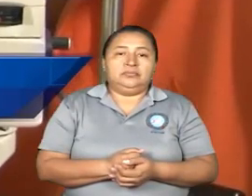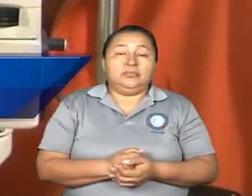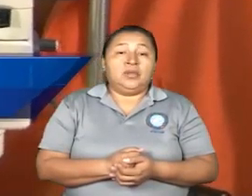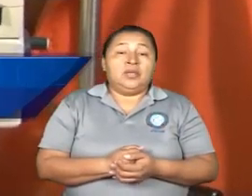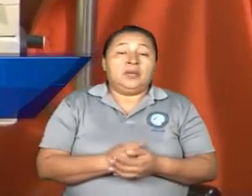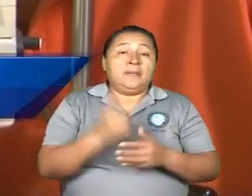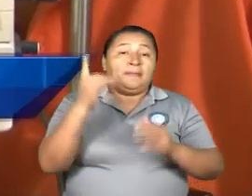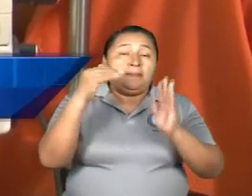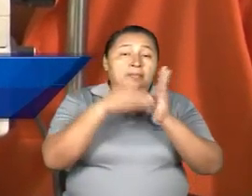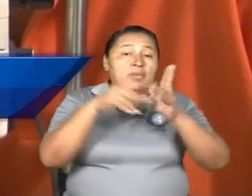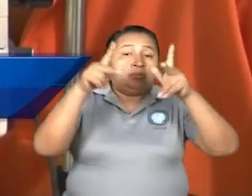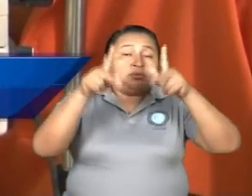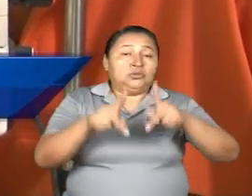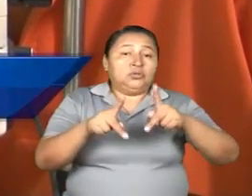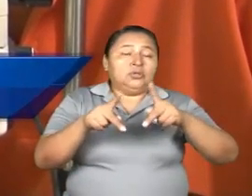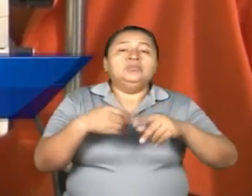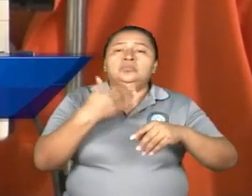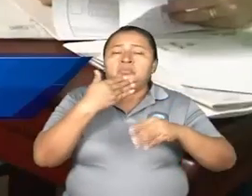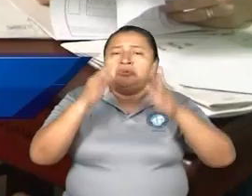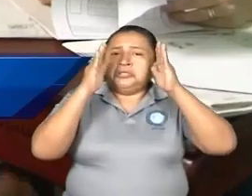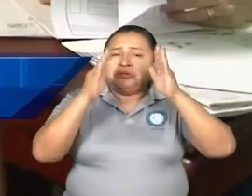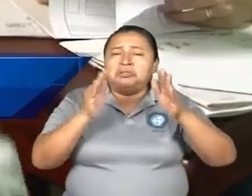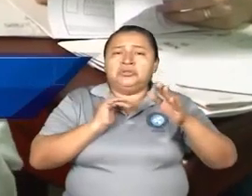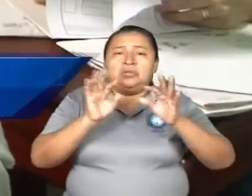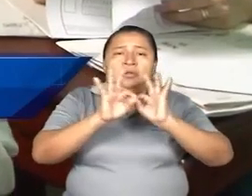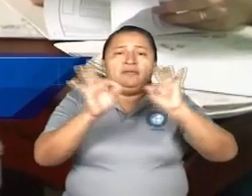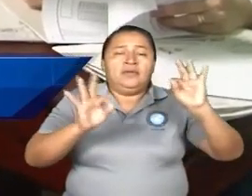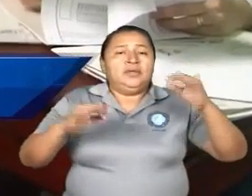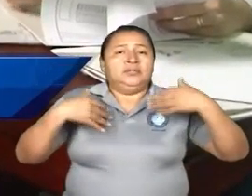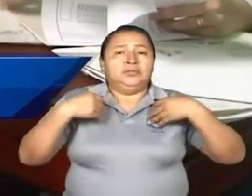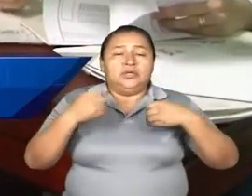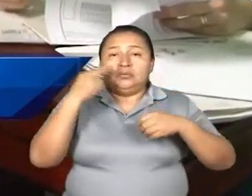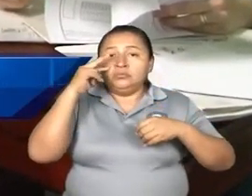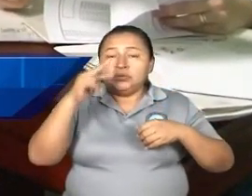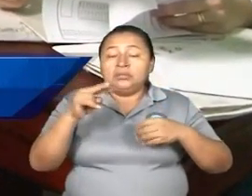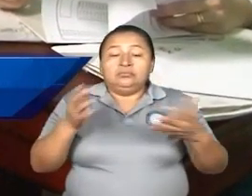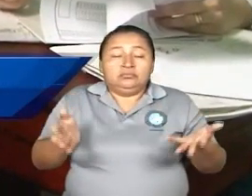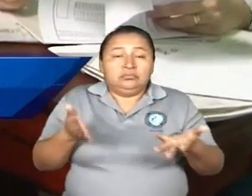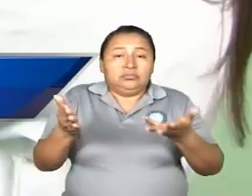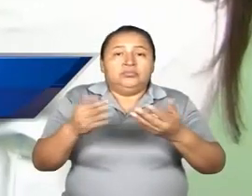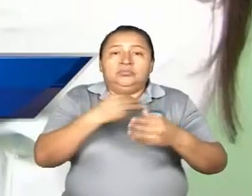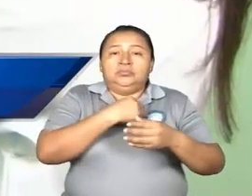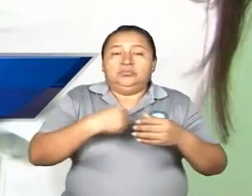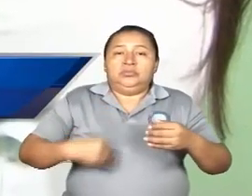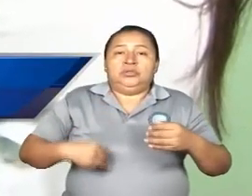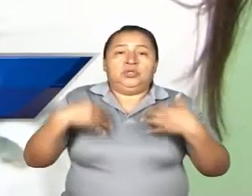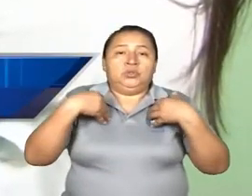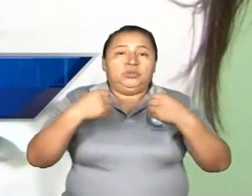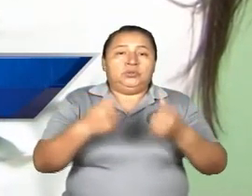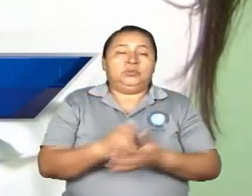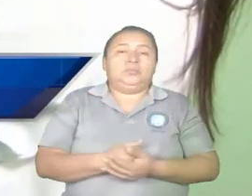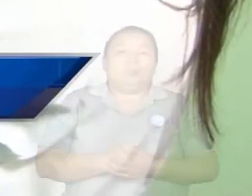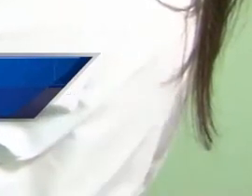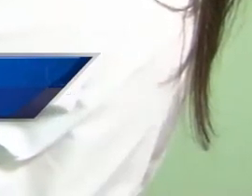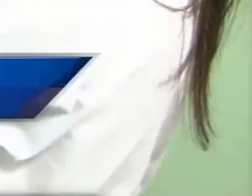Mil beneficiarios fueron atendidos en la Feria de Salud Visual promovida por el Ministerio de Salud.